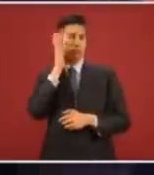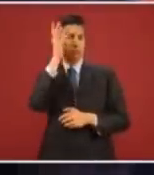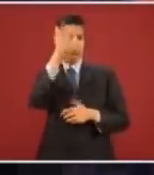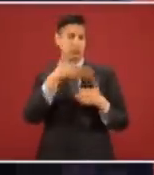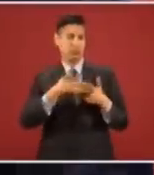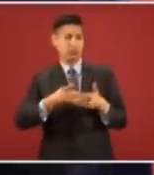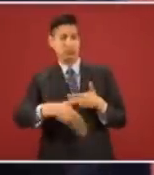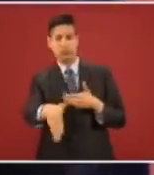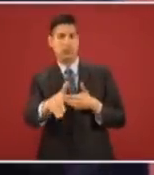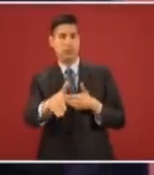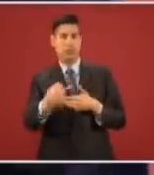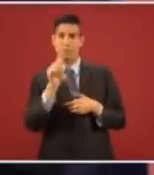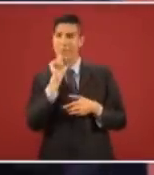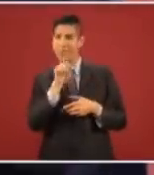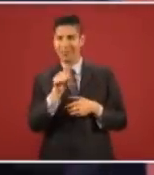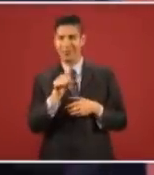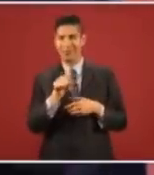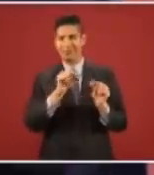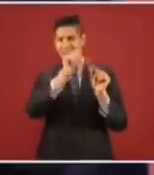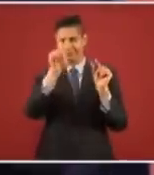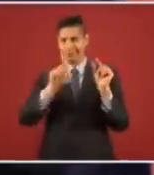desarrollo en el sureste,